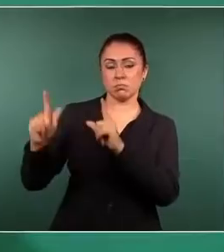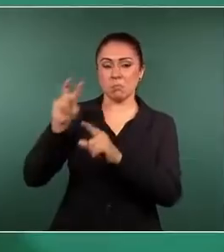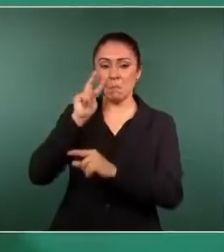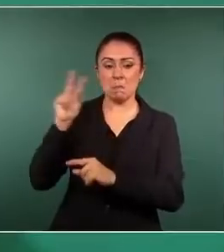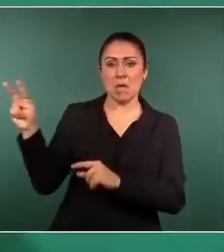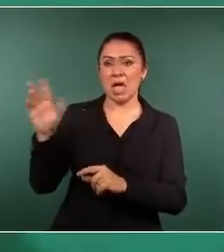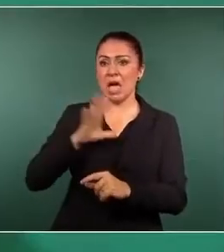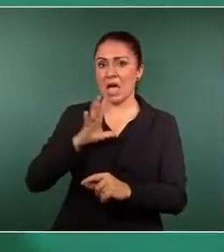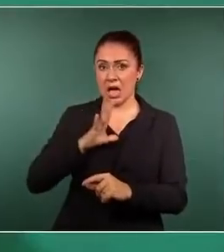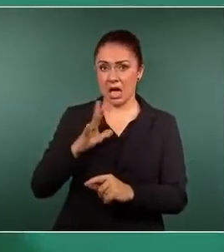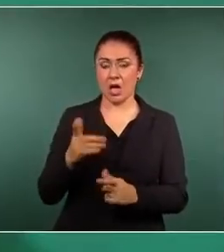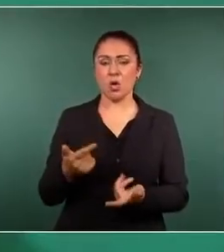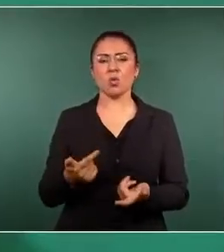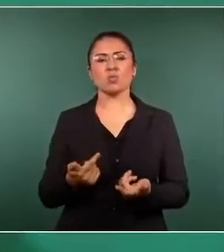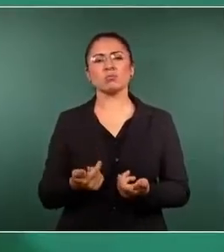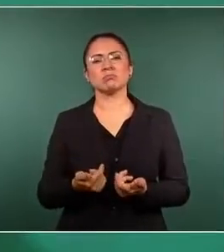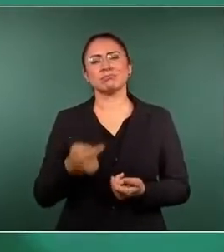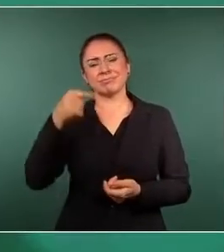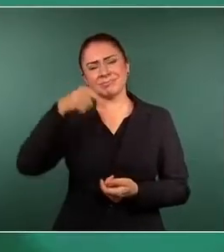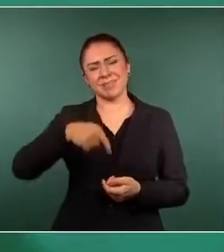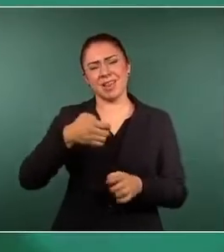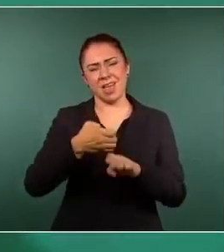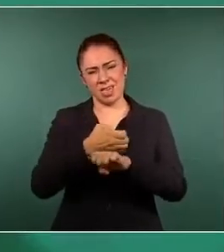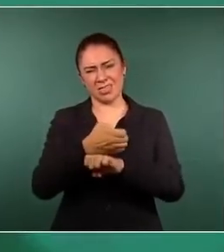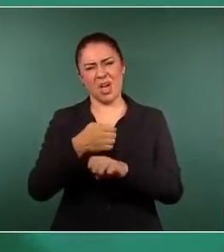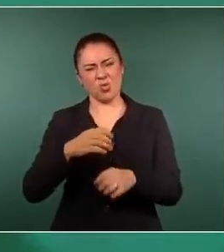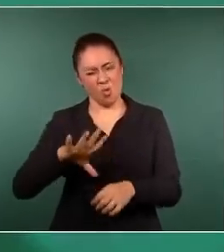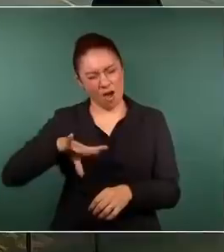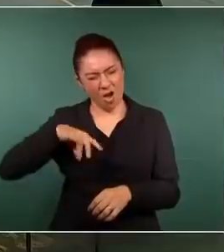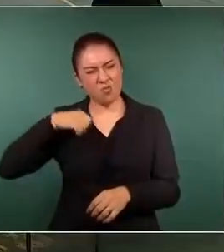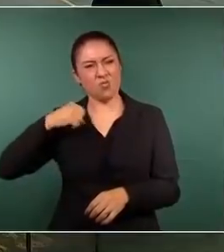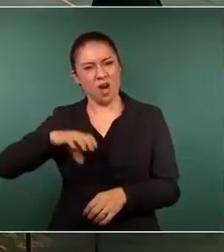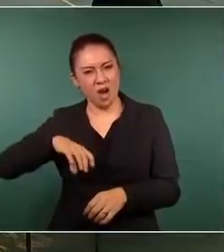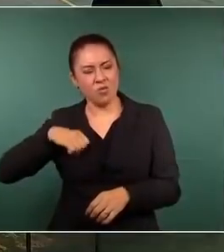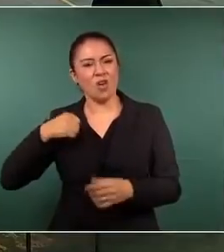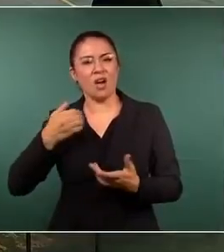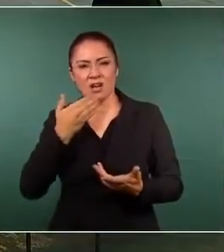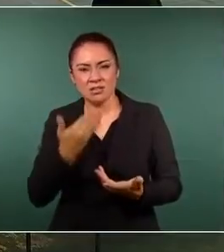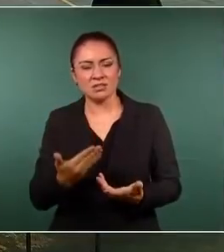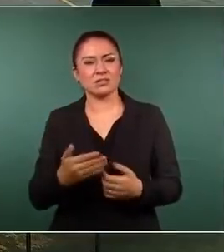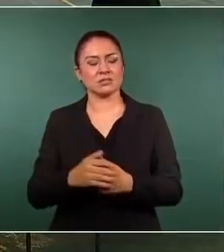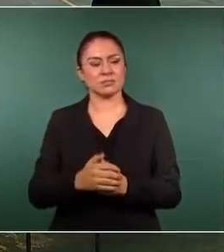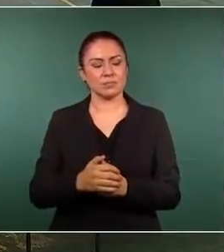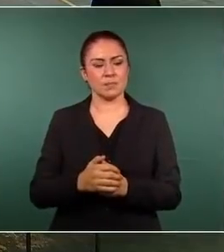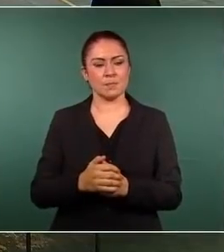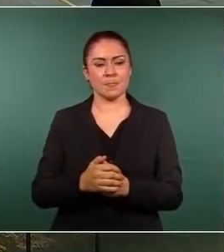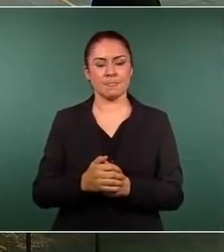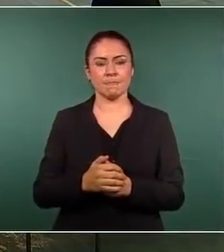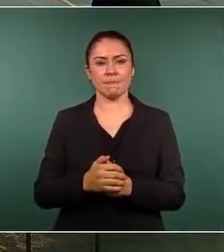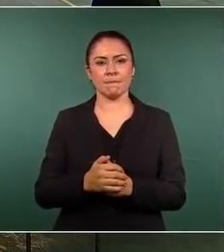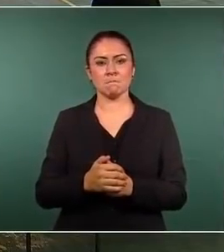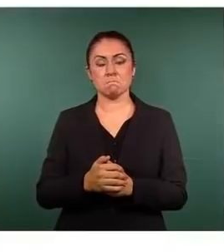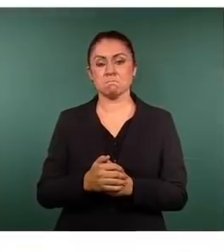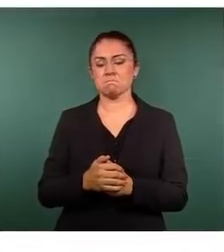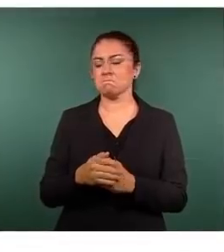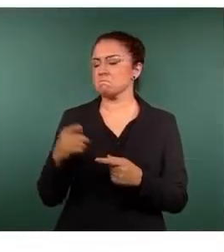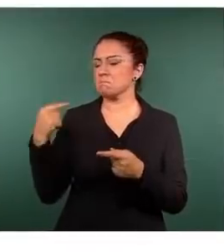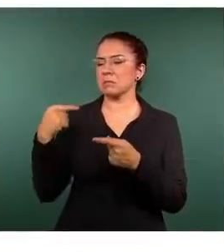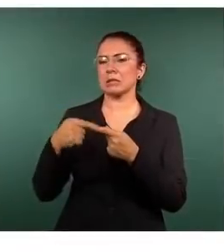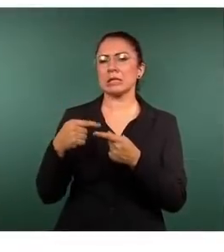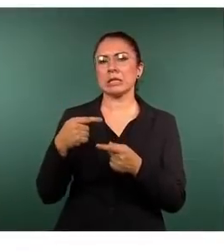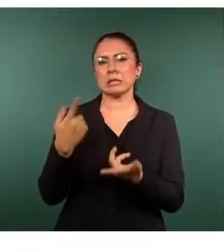la parte estatal pero aquí en lo que llevamos en la administración